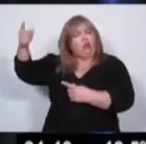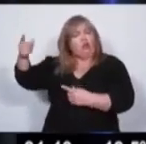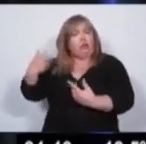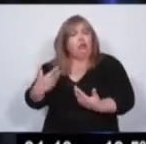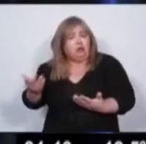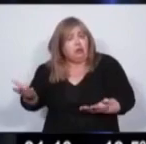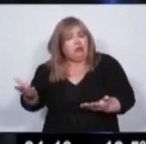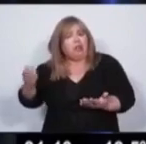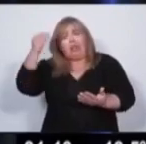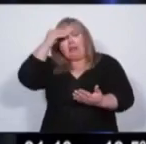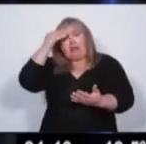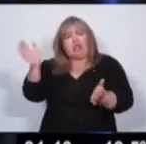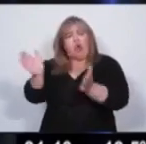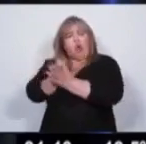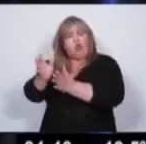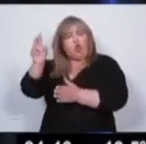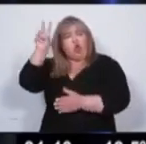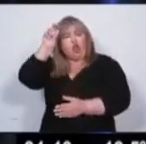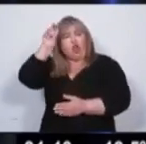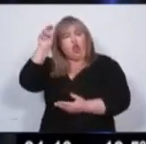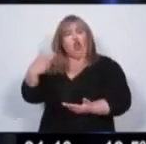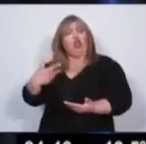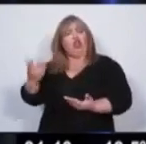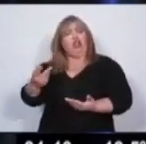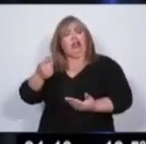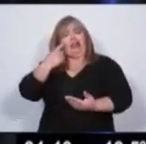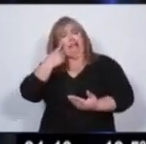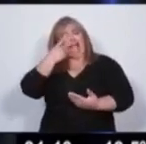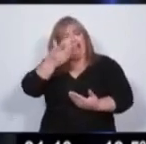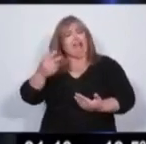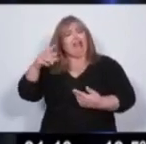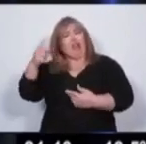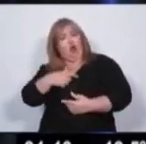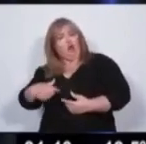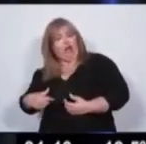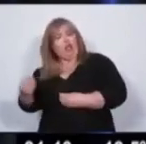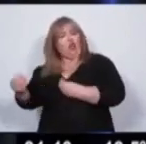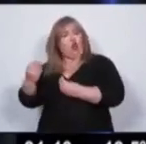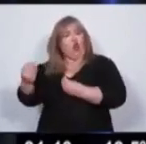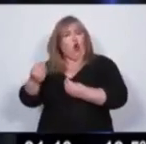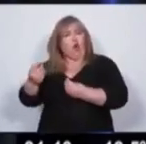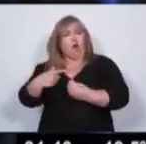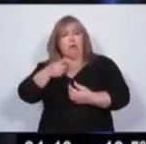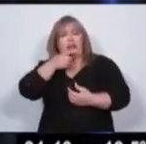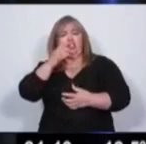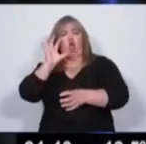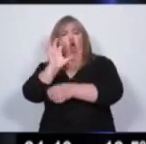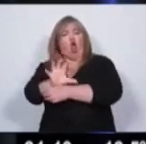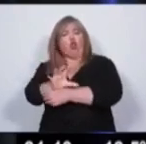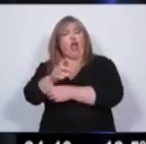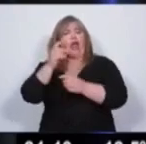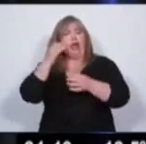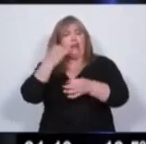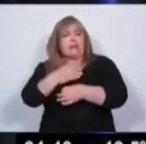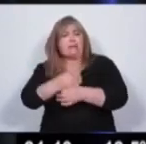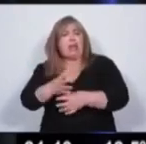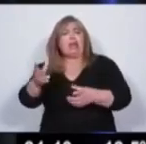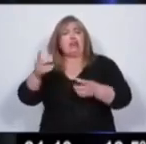Cornejo Y eso La verdad que parece que odian a todos los docentes y a los senadores también porque